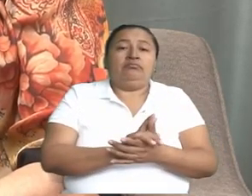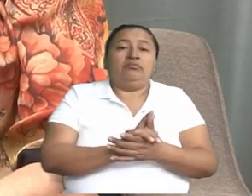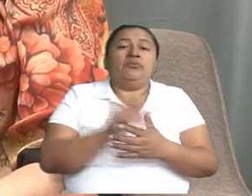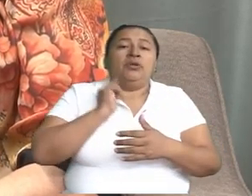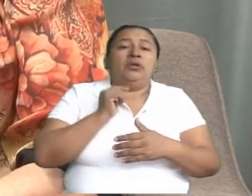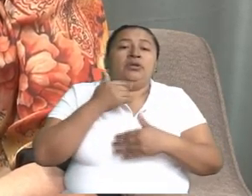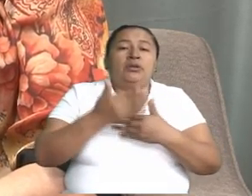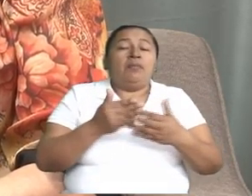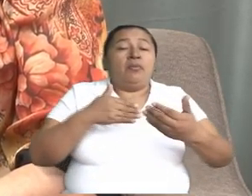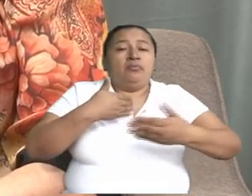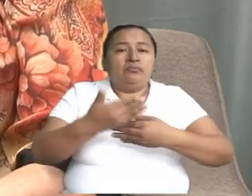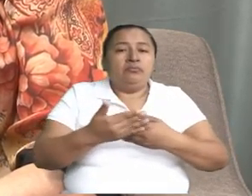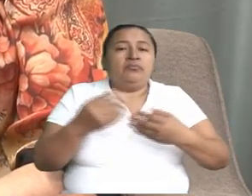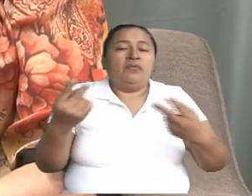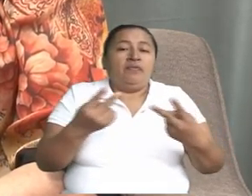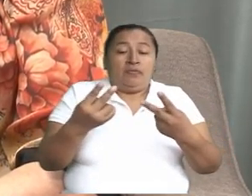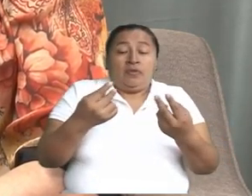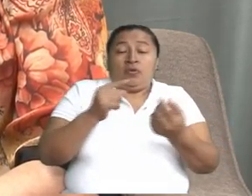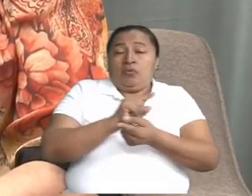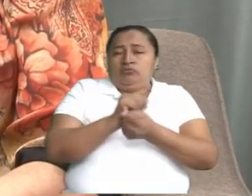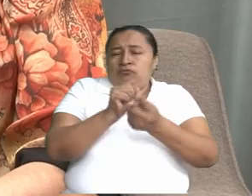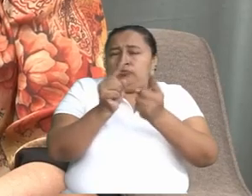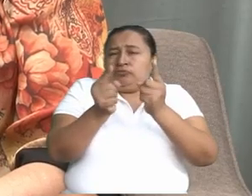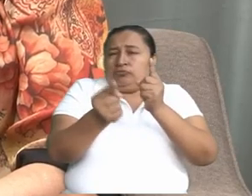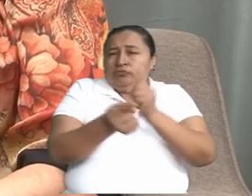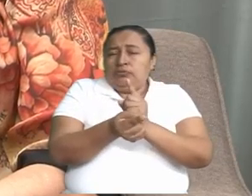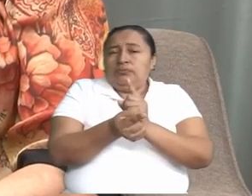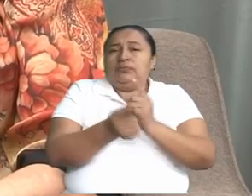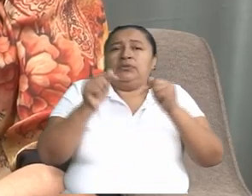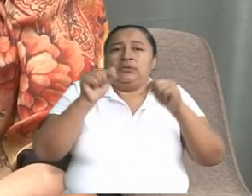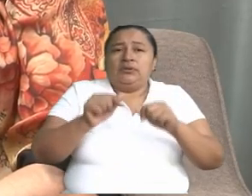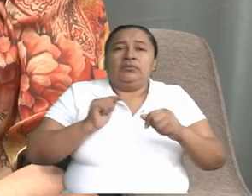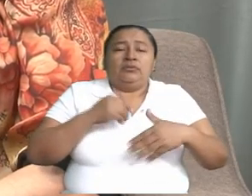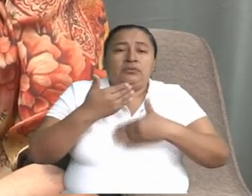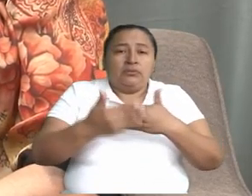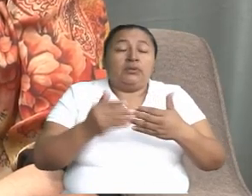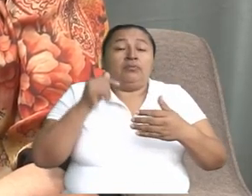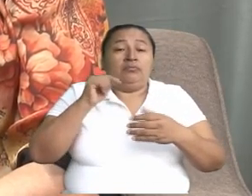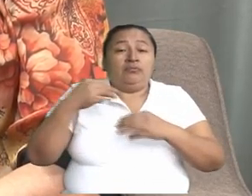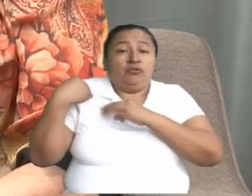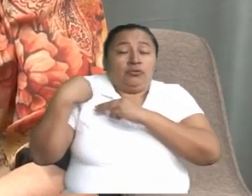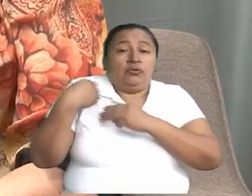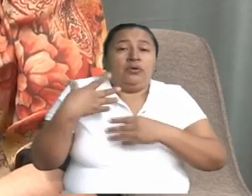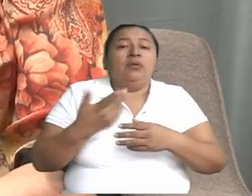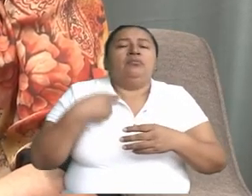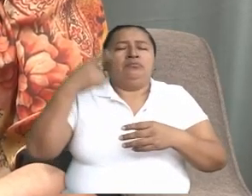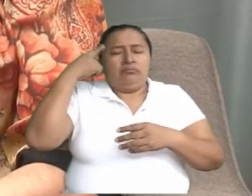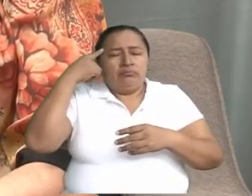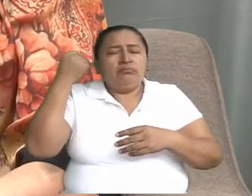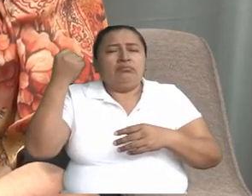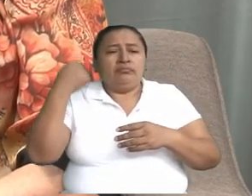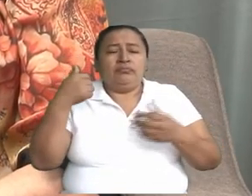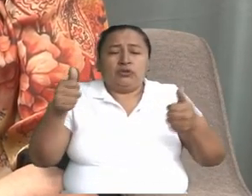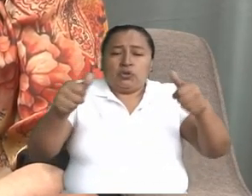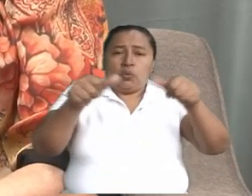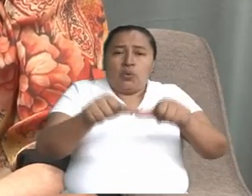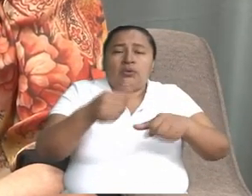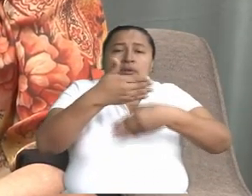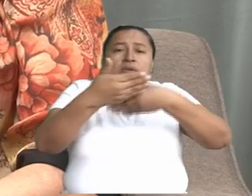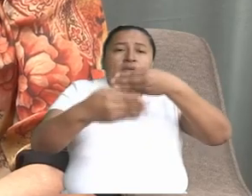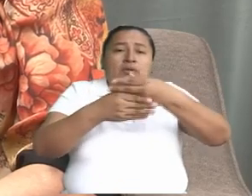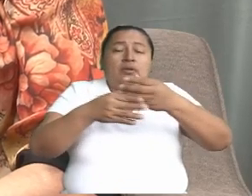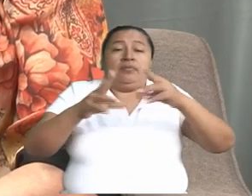estamos viviendo de transformación está en esa visión coincidente de construir la